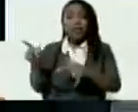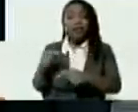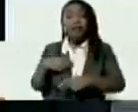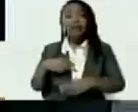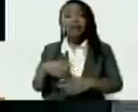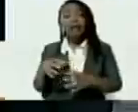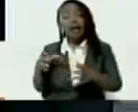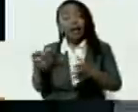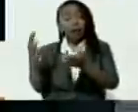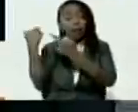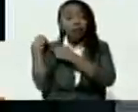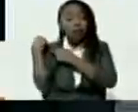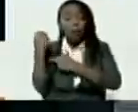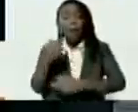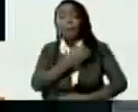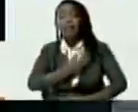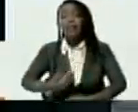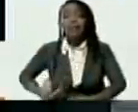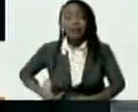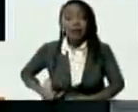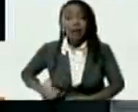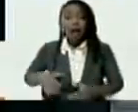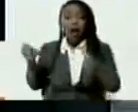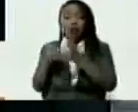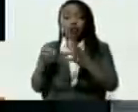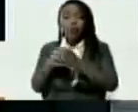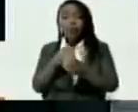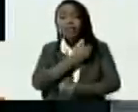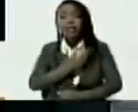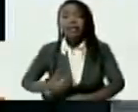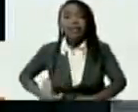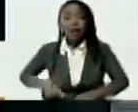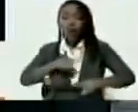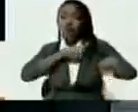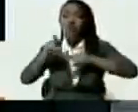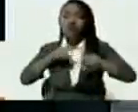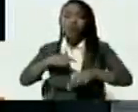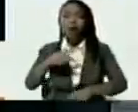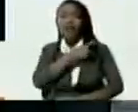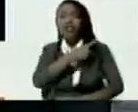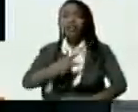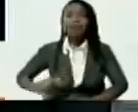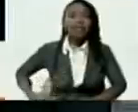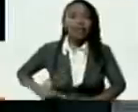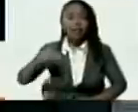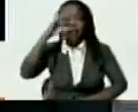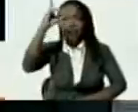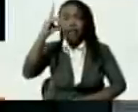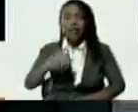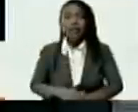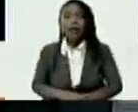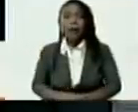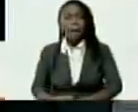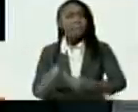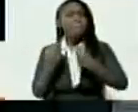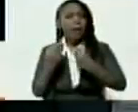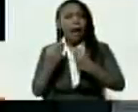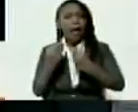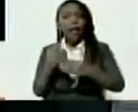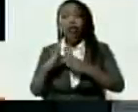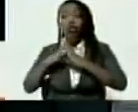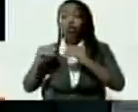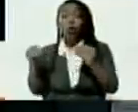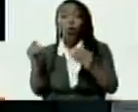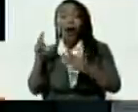comando presidencial a la Comisión Presidencial, coordinada por la vicepresidenta Delcy Rodríguez, para que esté con todo el